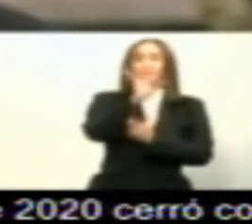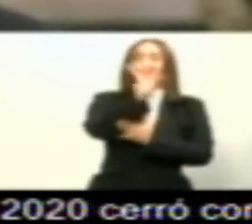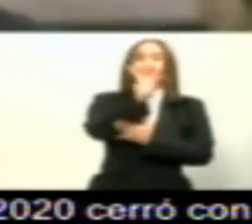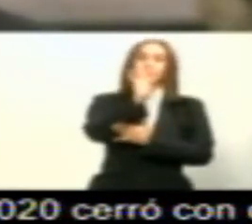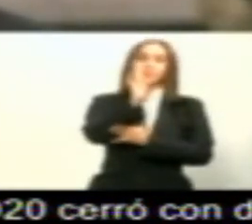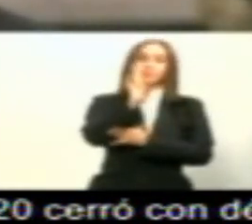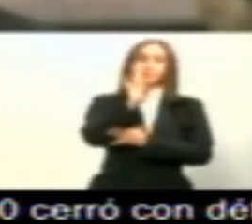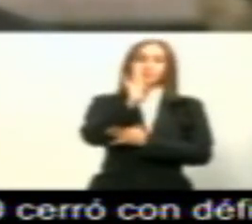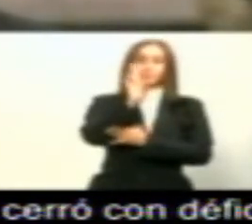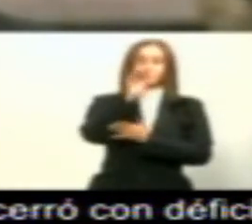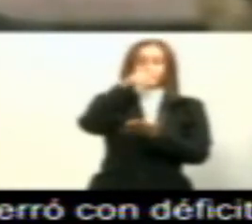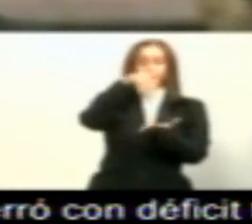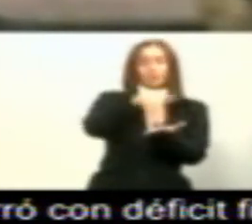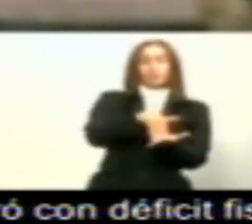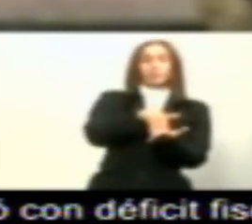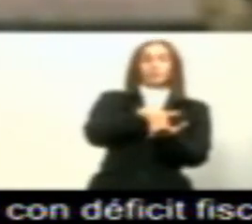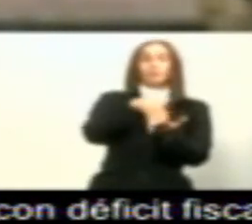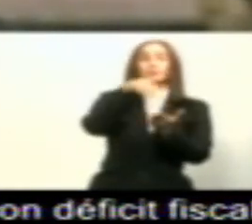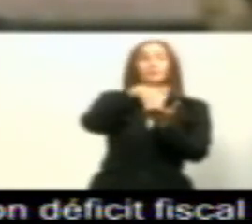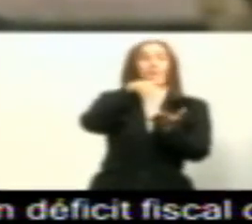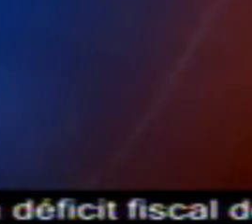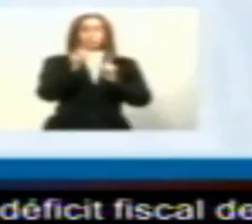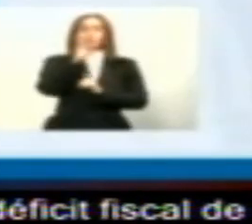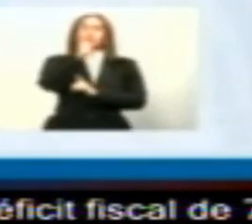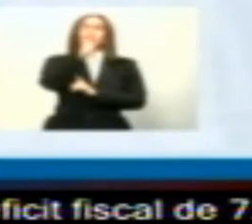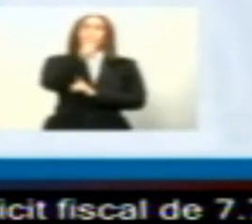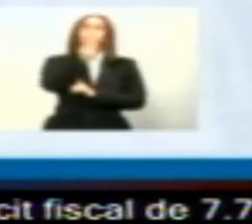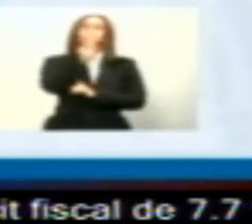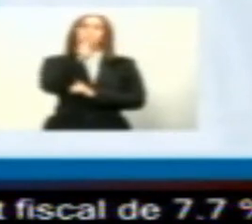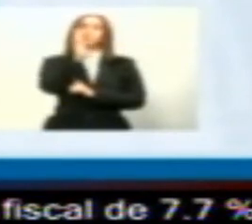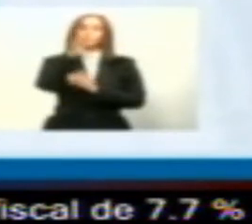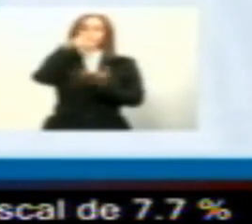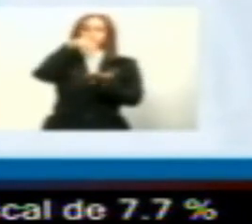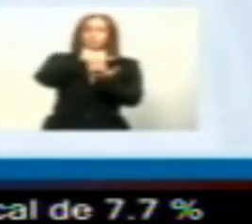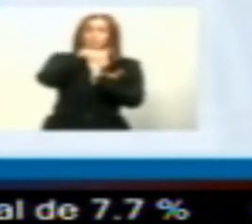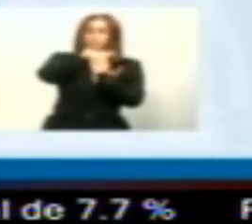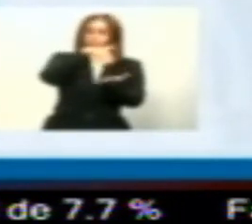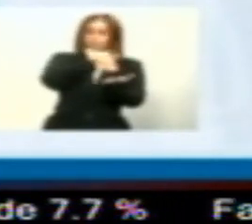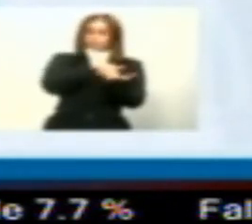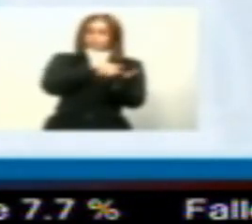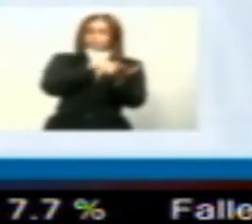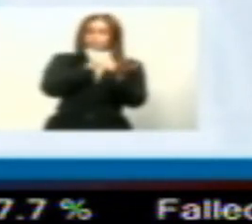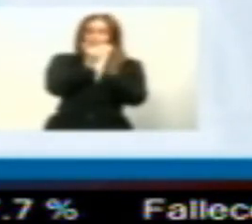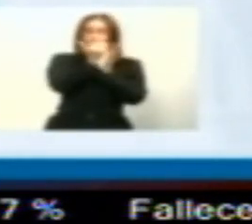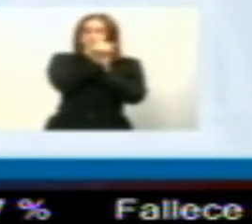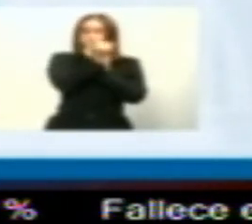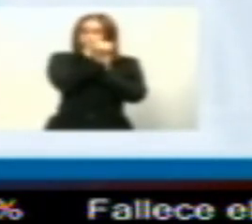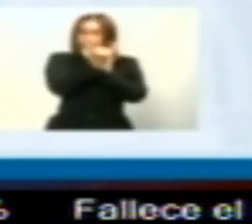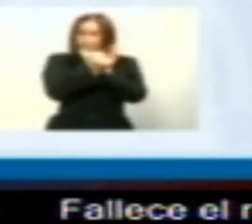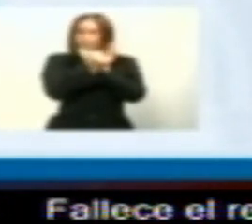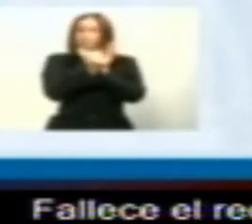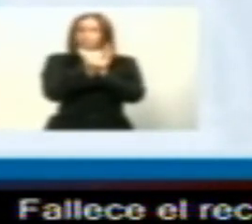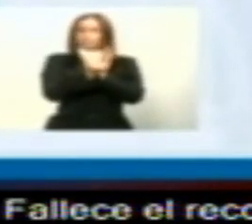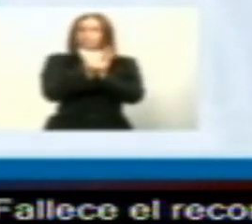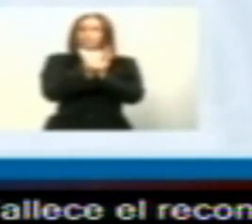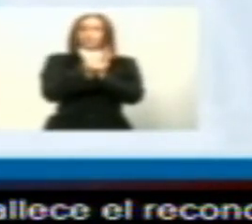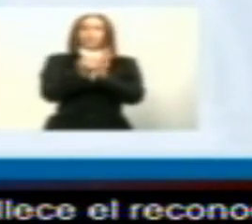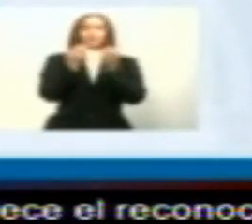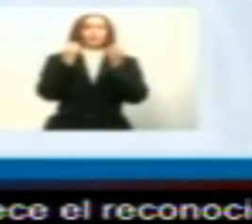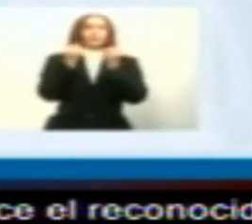mil millones de pesos. Esta reducción fue posible por el manejo